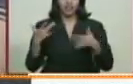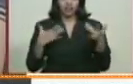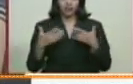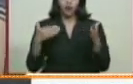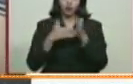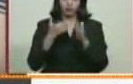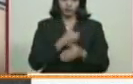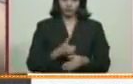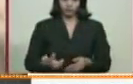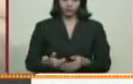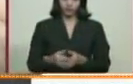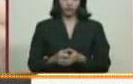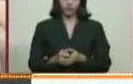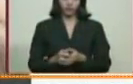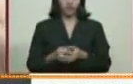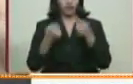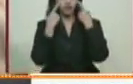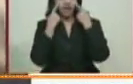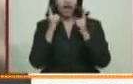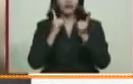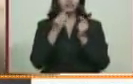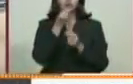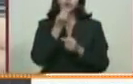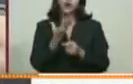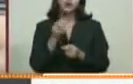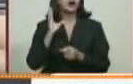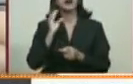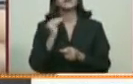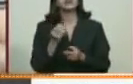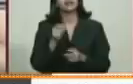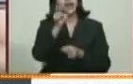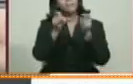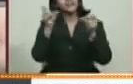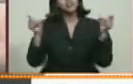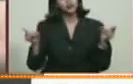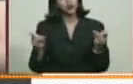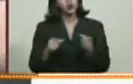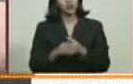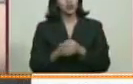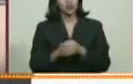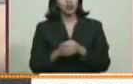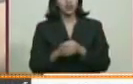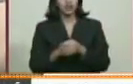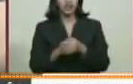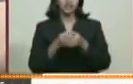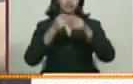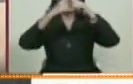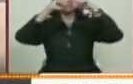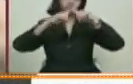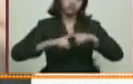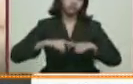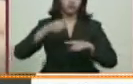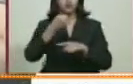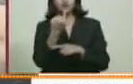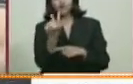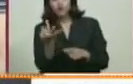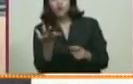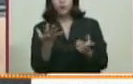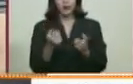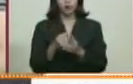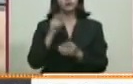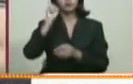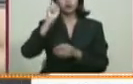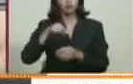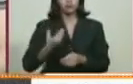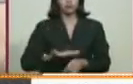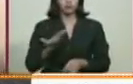fíjate, y a veces es bueno hablarle a la audiencia, no solo en temas de cifras, como se ha hecho, ¿no?